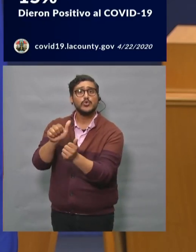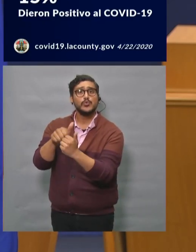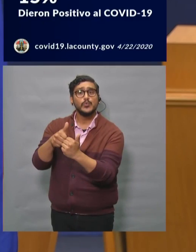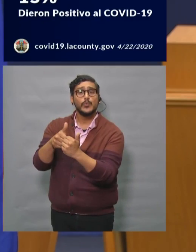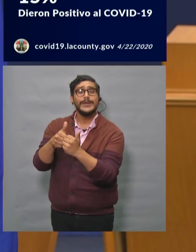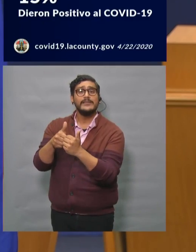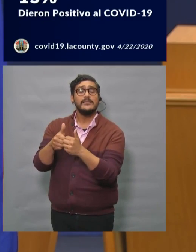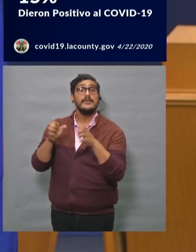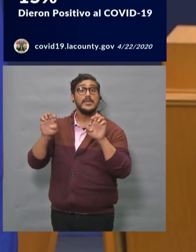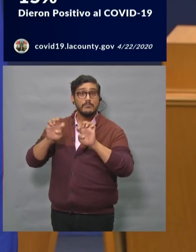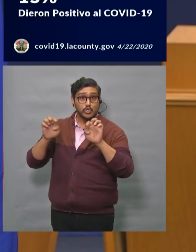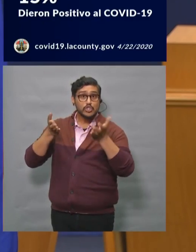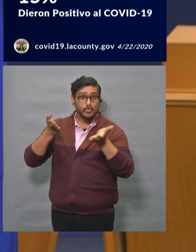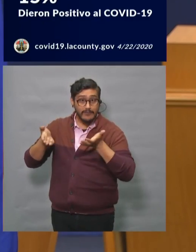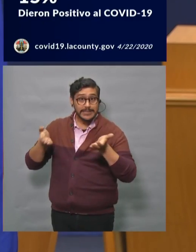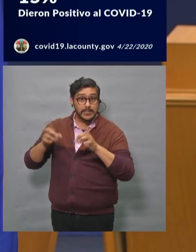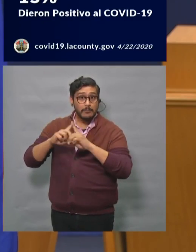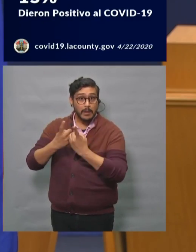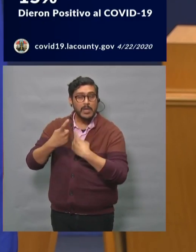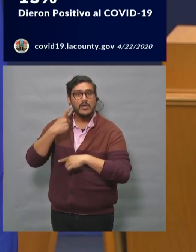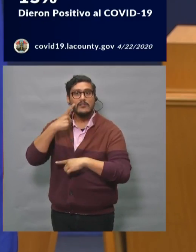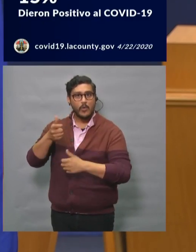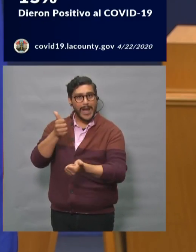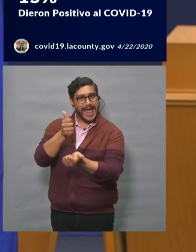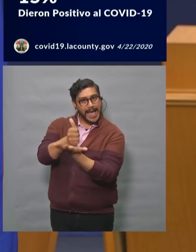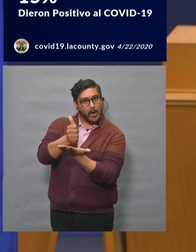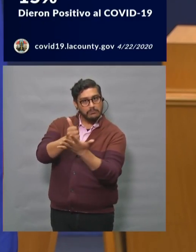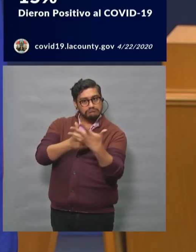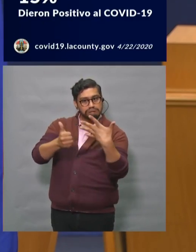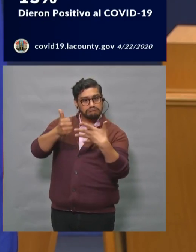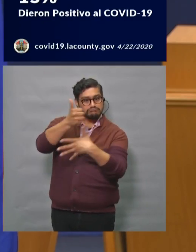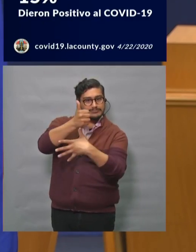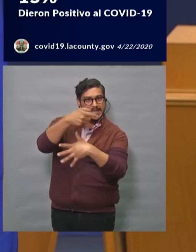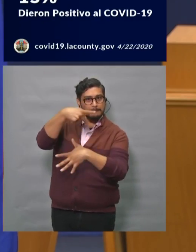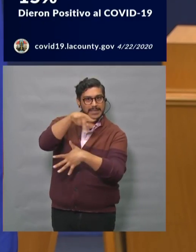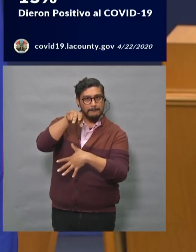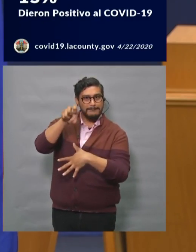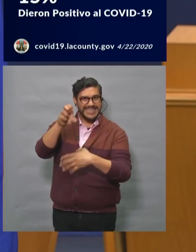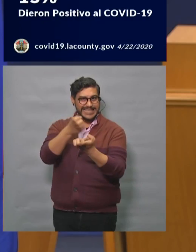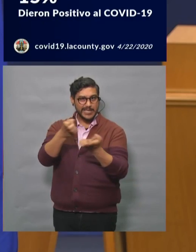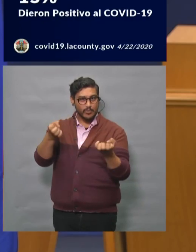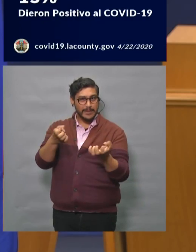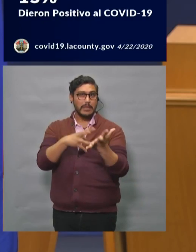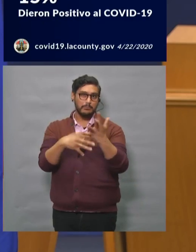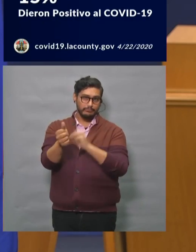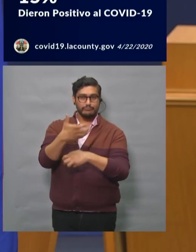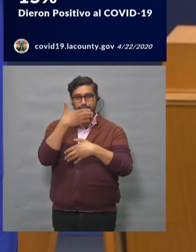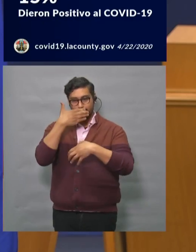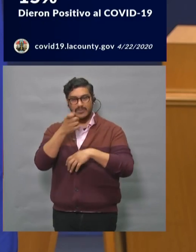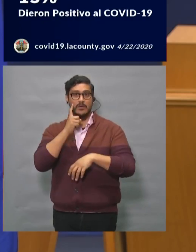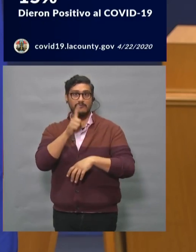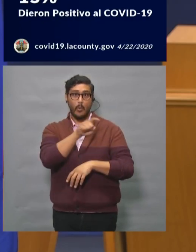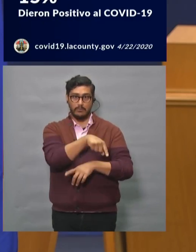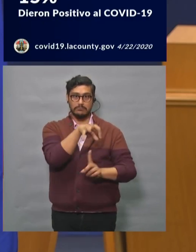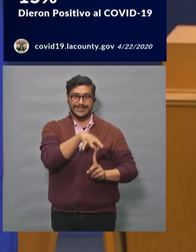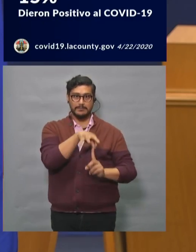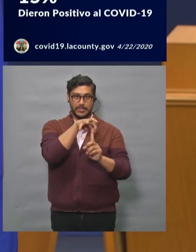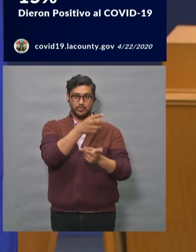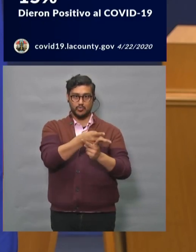Servicios de Emergencia para dar prioridad a los equipos de protección personal en los centros de enfermería